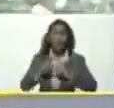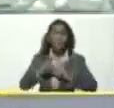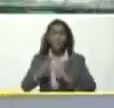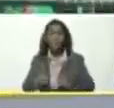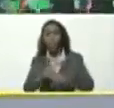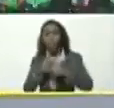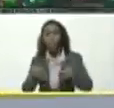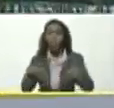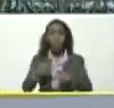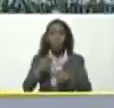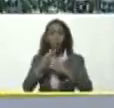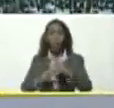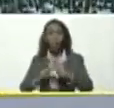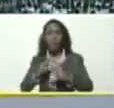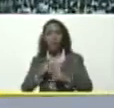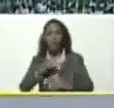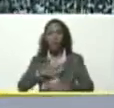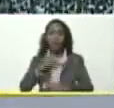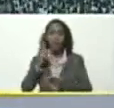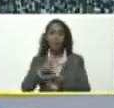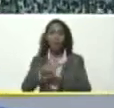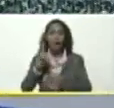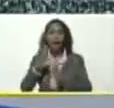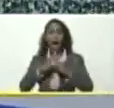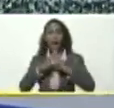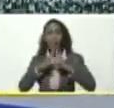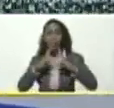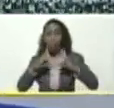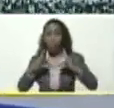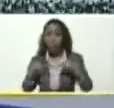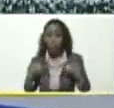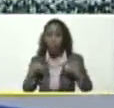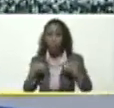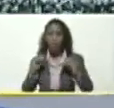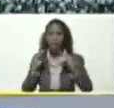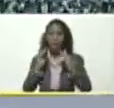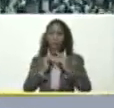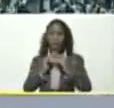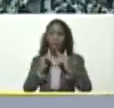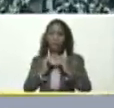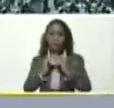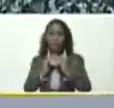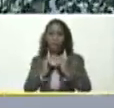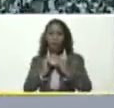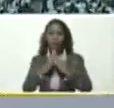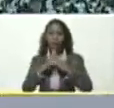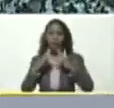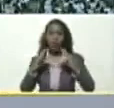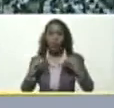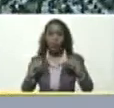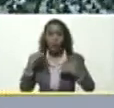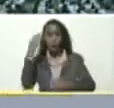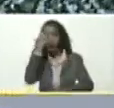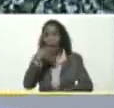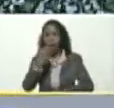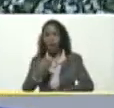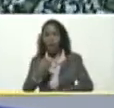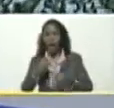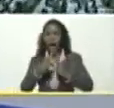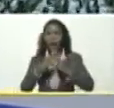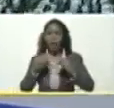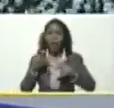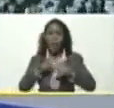universal pudiera llegar a todos los hogares, a toda la juventud, a todos